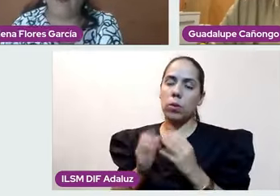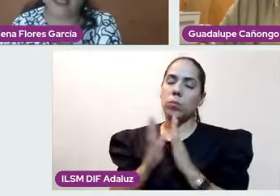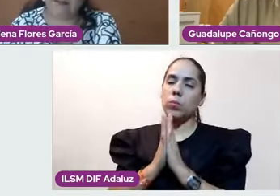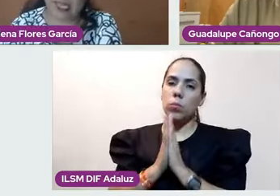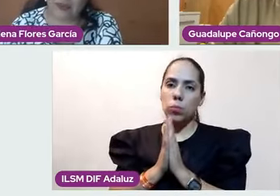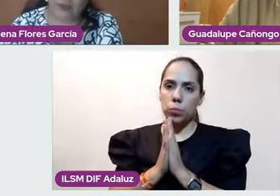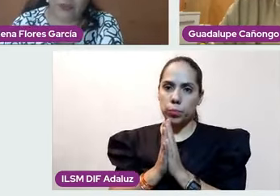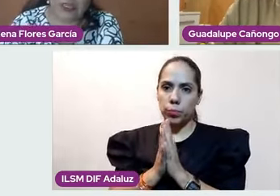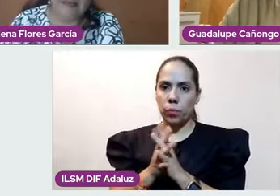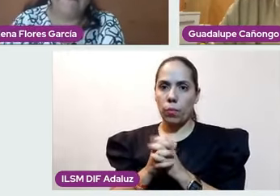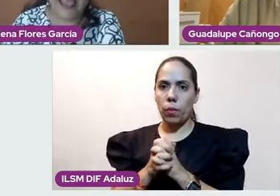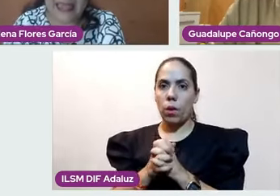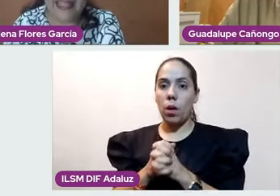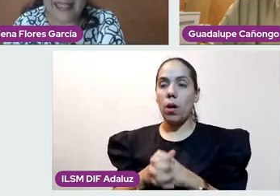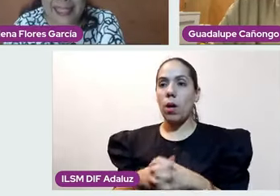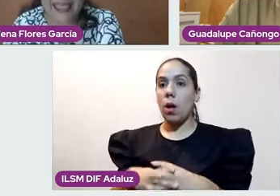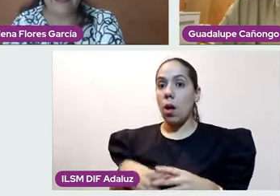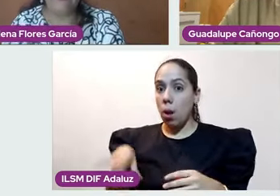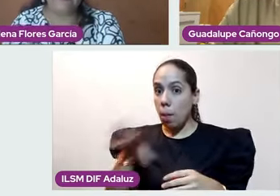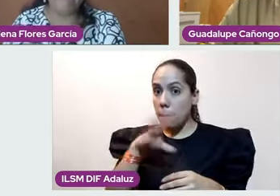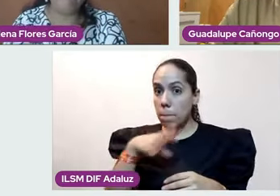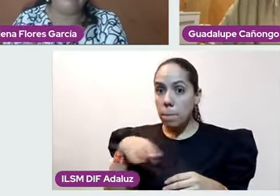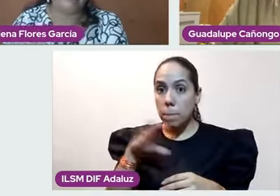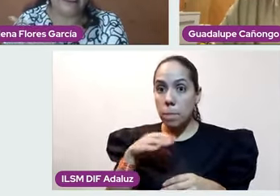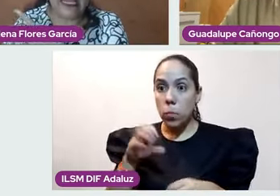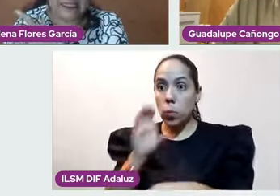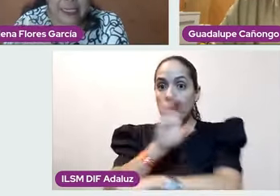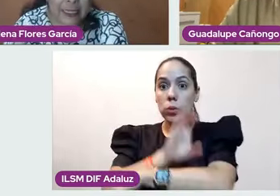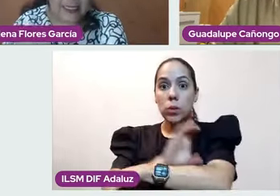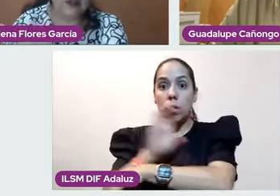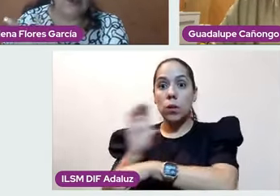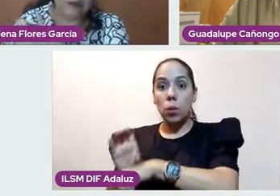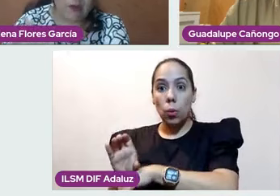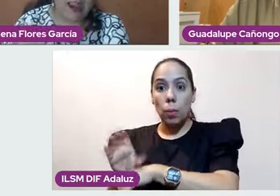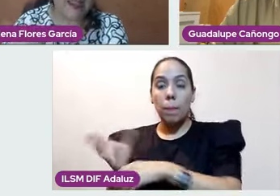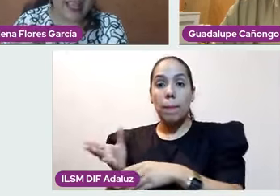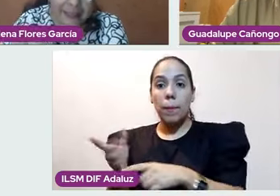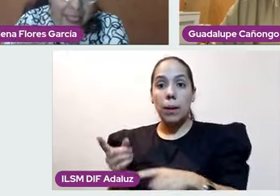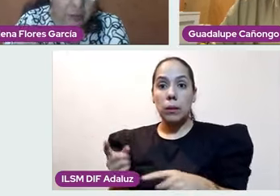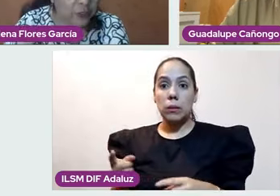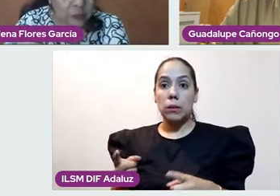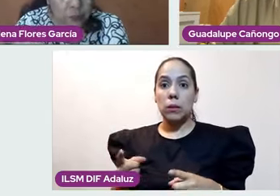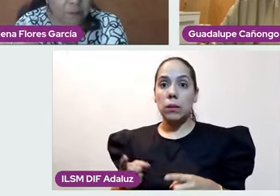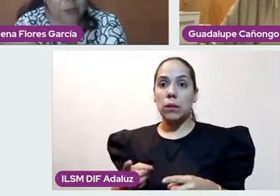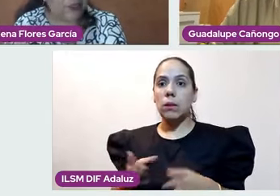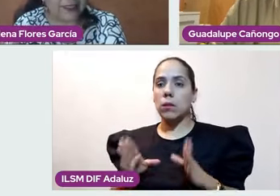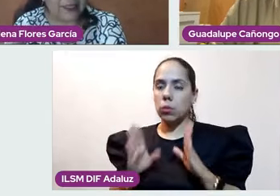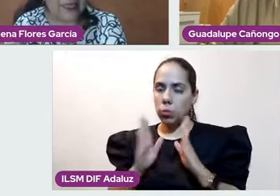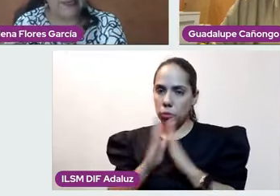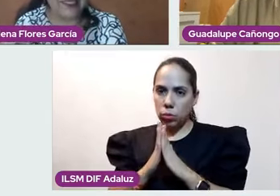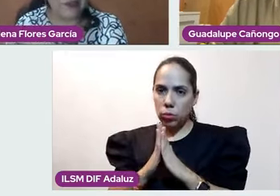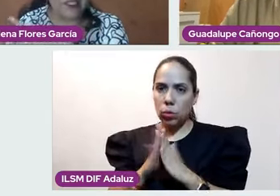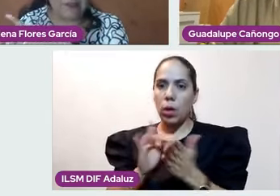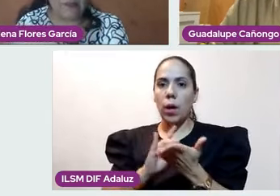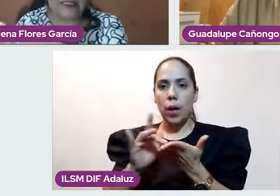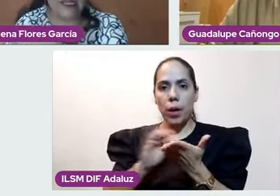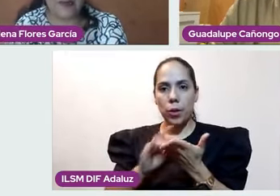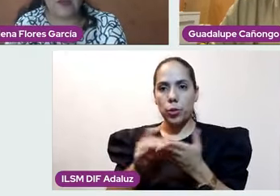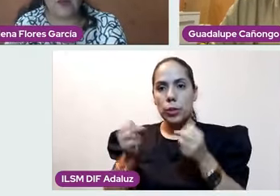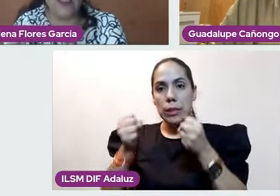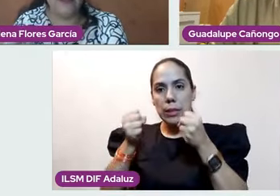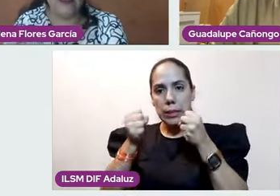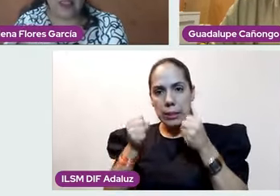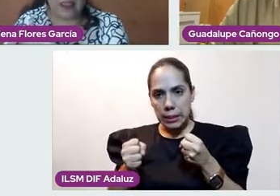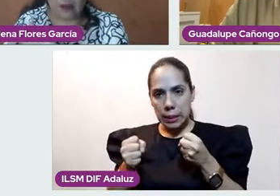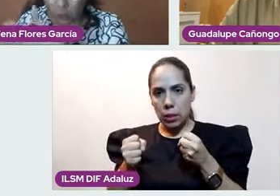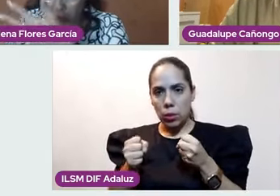el acompañamiento para que les cierren o les pongan candados, que es muy importante y que a veces cuesta más